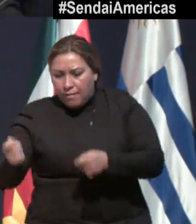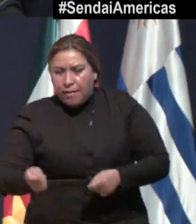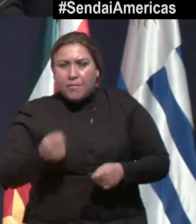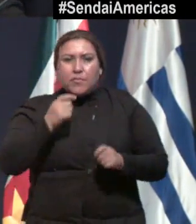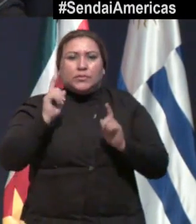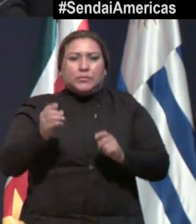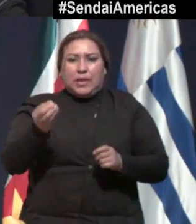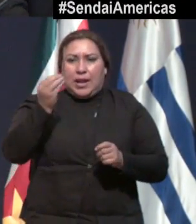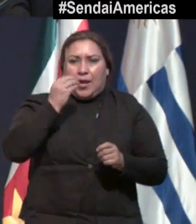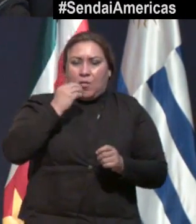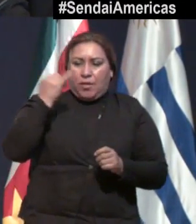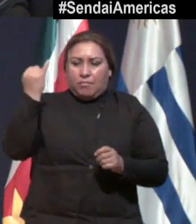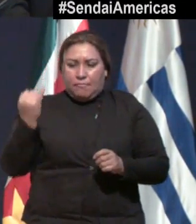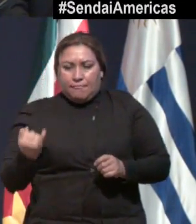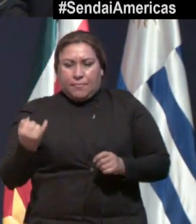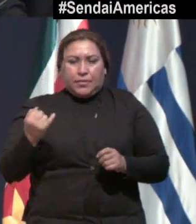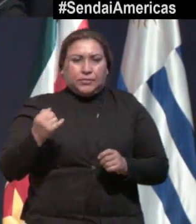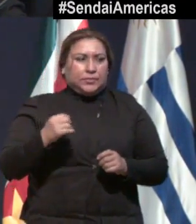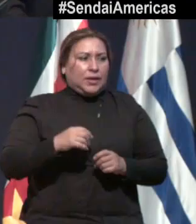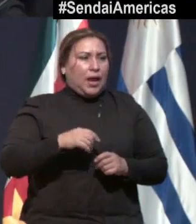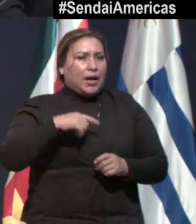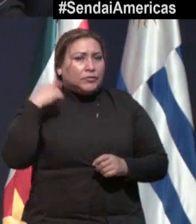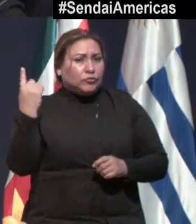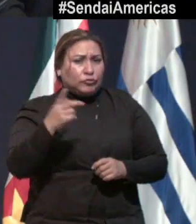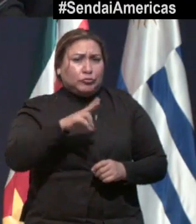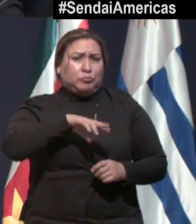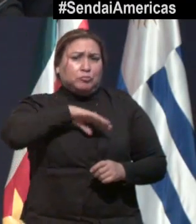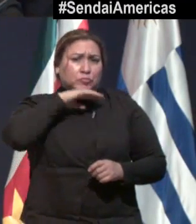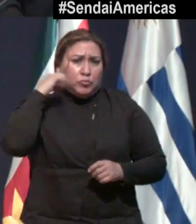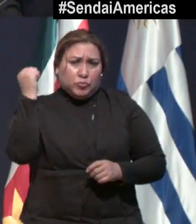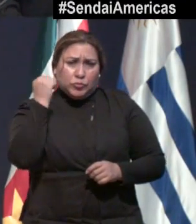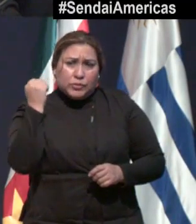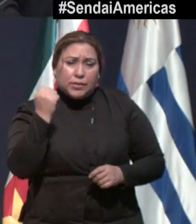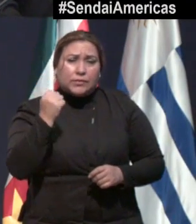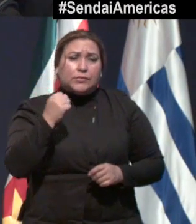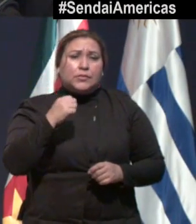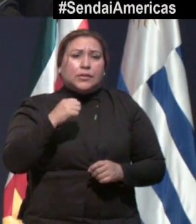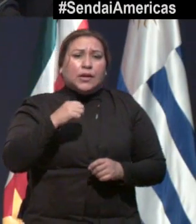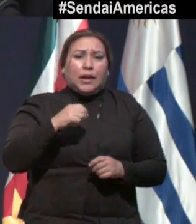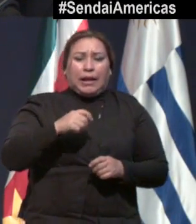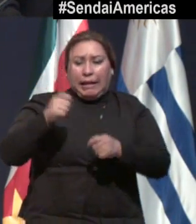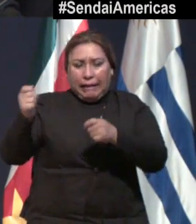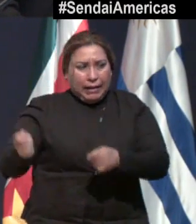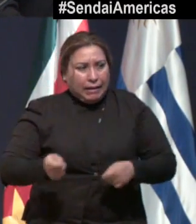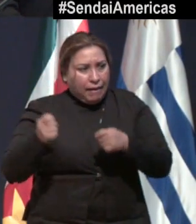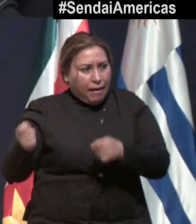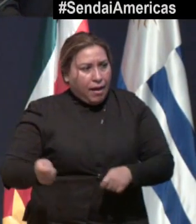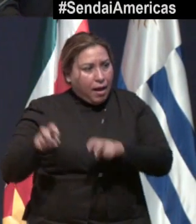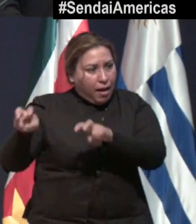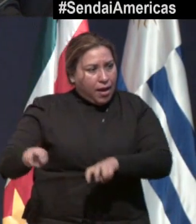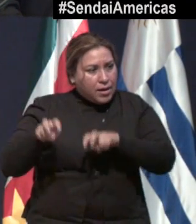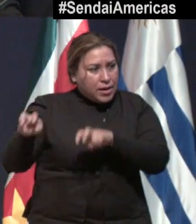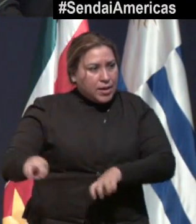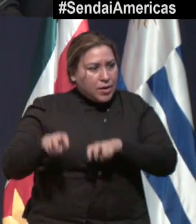nutricional. No escapará a ninguno de ustedes la importancia que tiene el sector agrícola y el tema de la